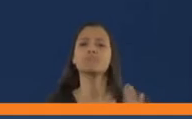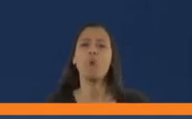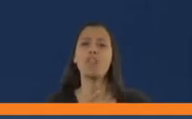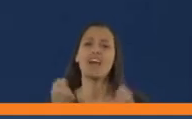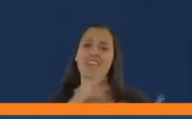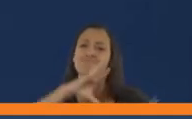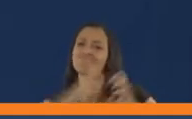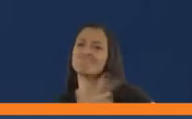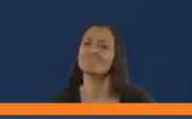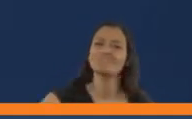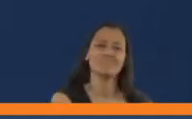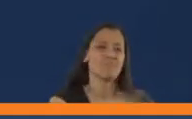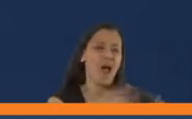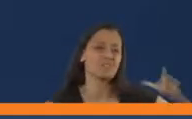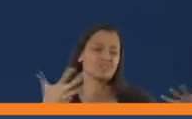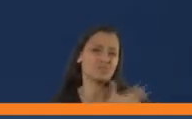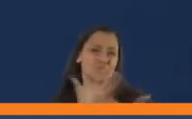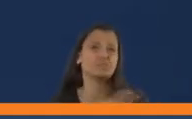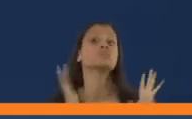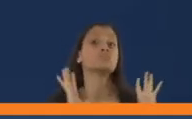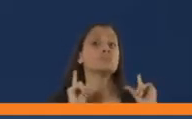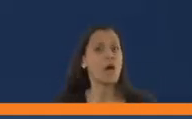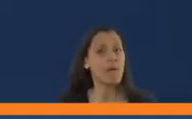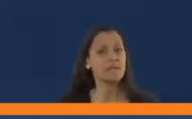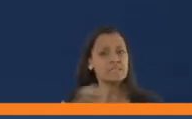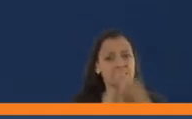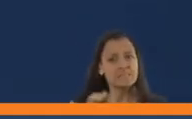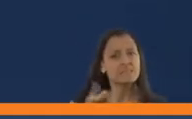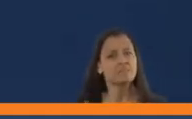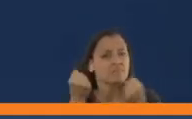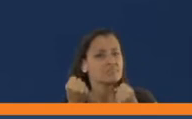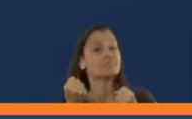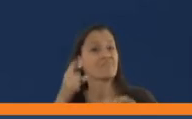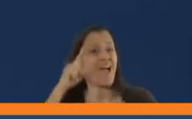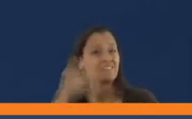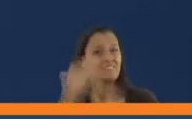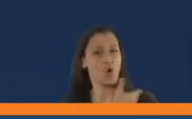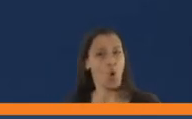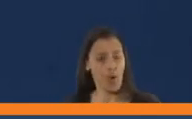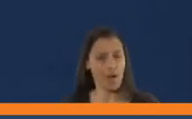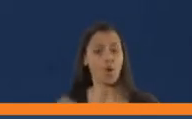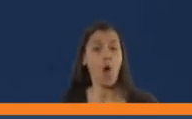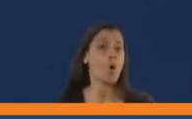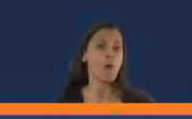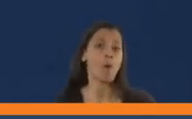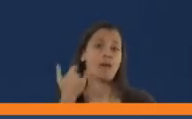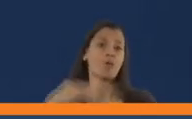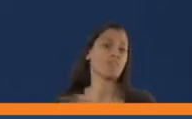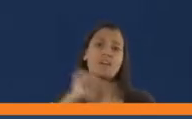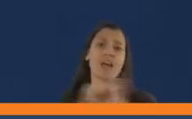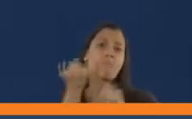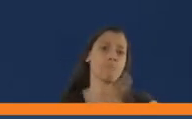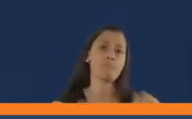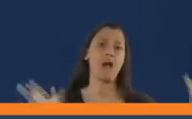nuestra región desplegada por una administración que lo precedió es hora de que esas políticas cambian